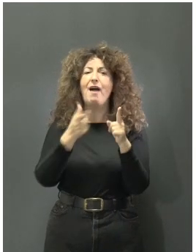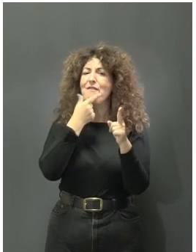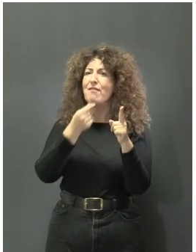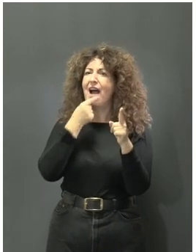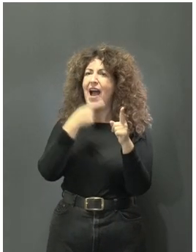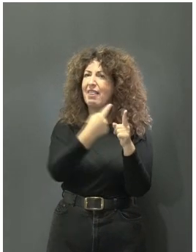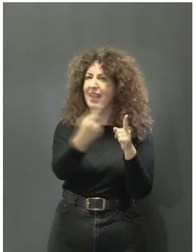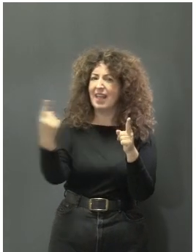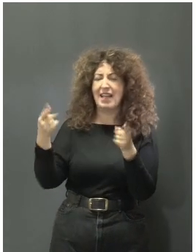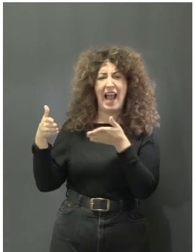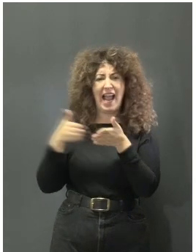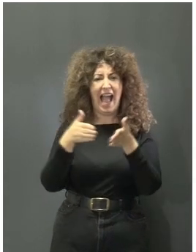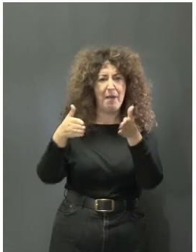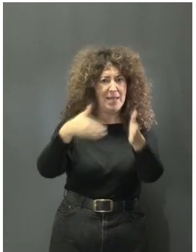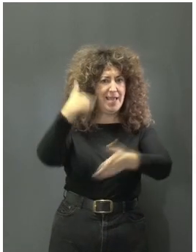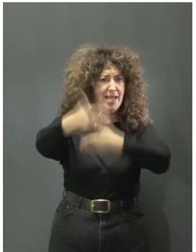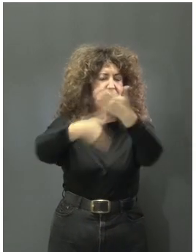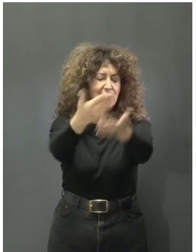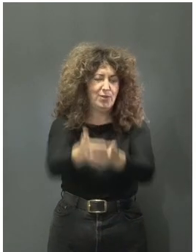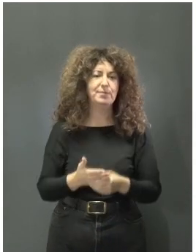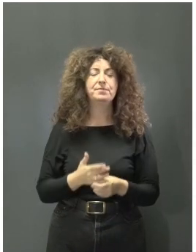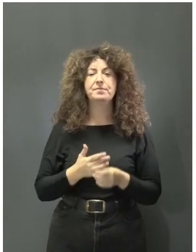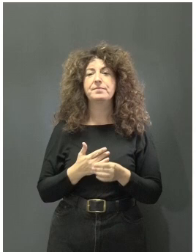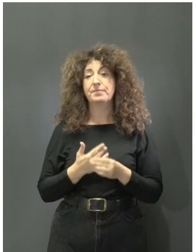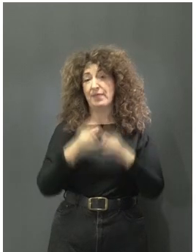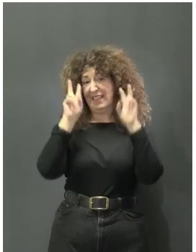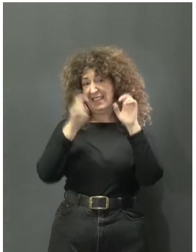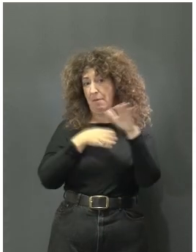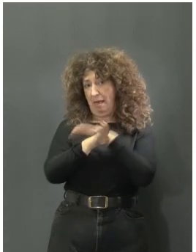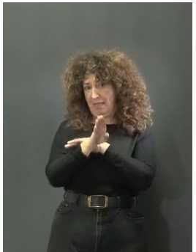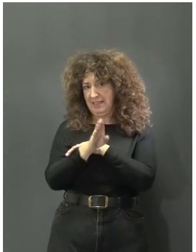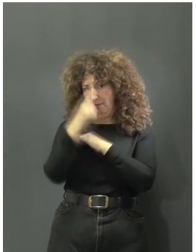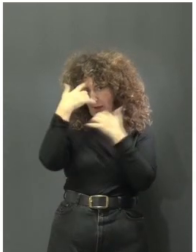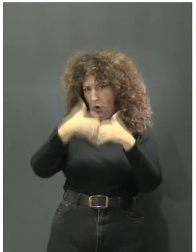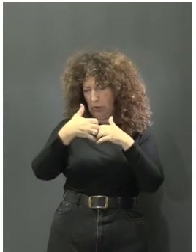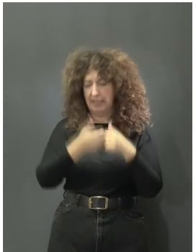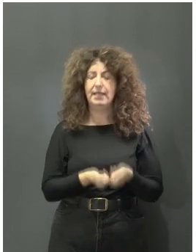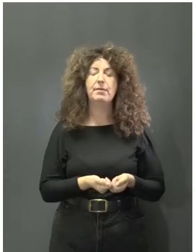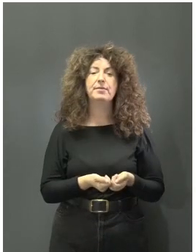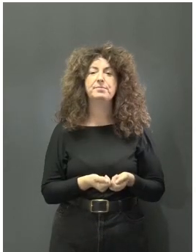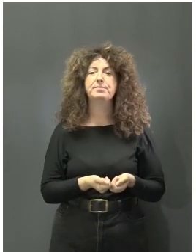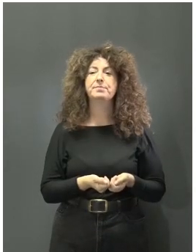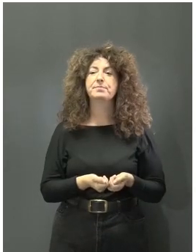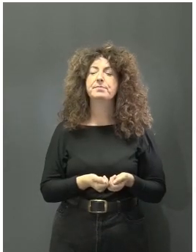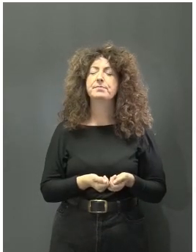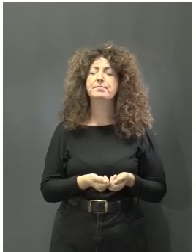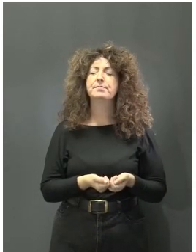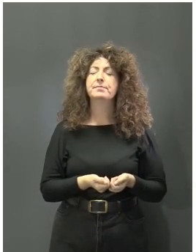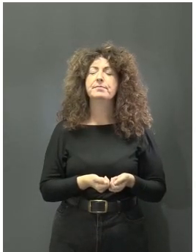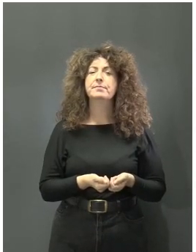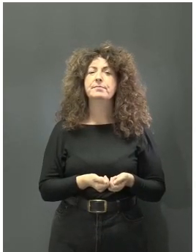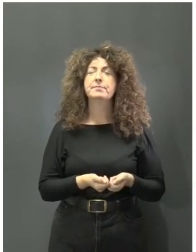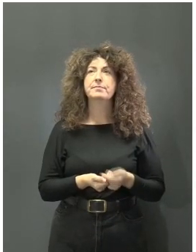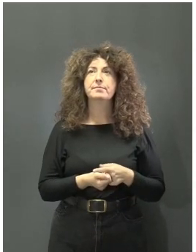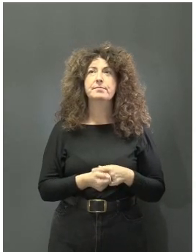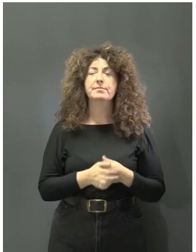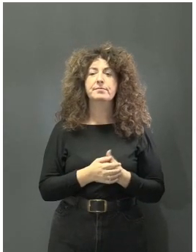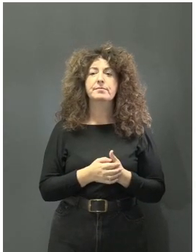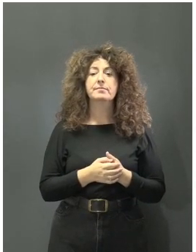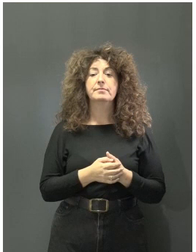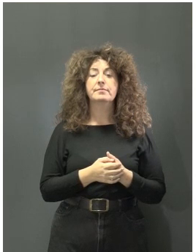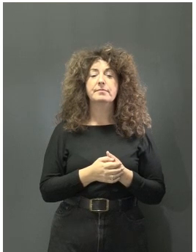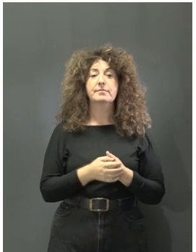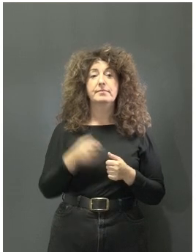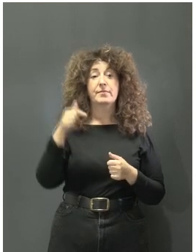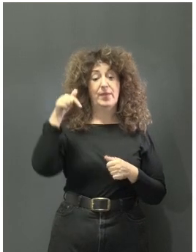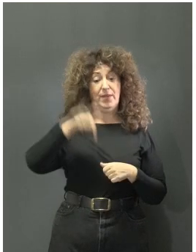todos hacia adelante en esta ruta de la accesibilidad cognitiva. Yo, antes de nada, es muy